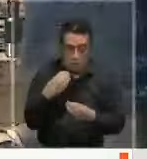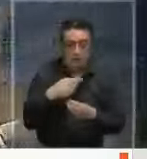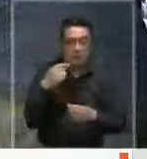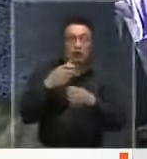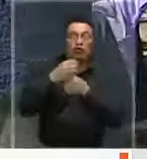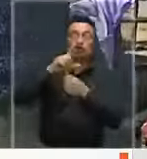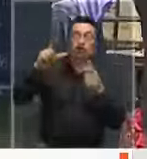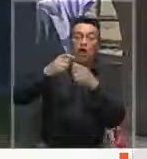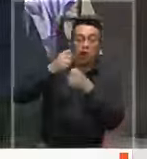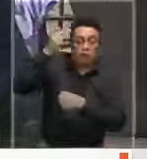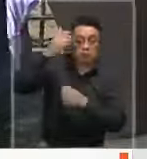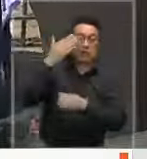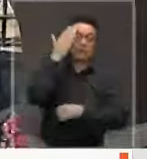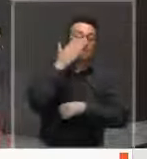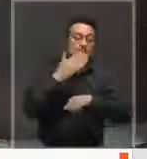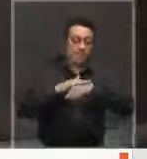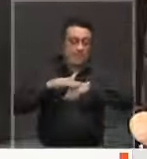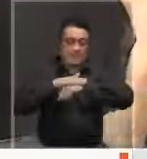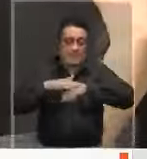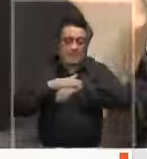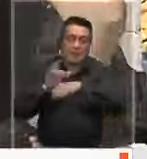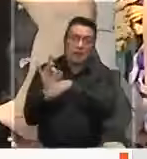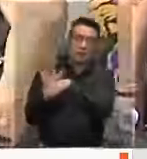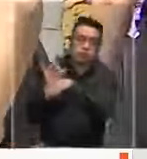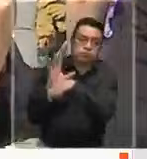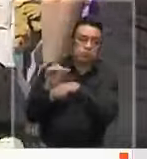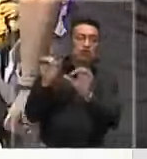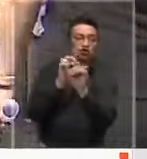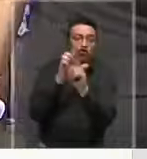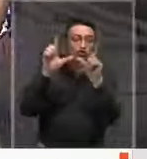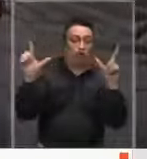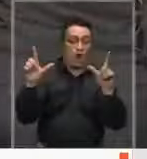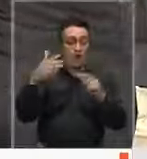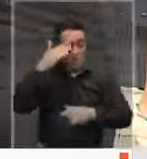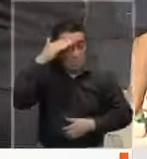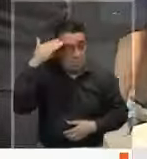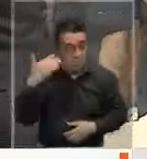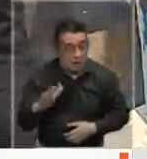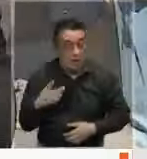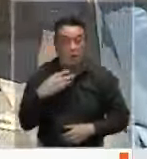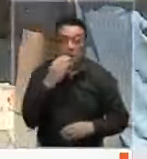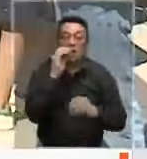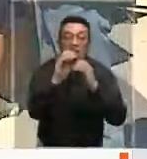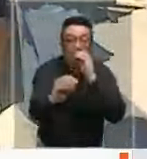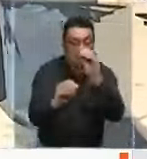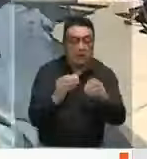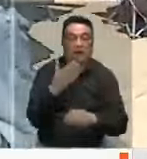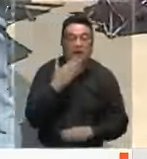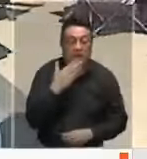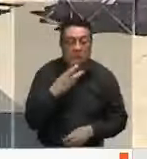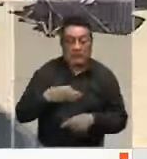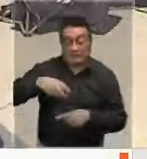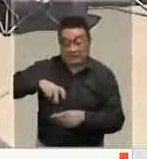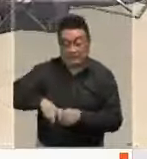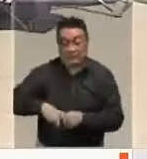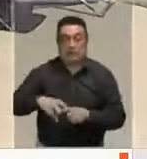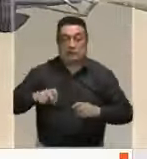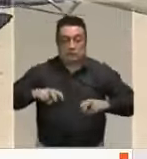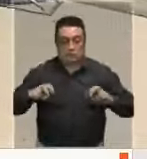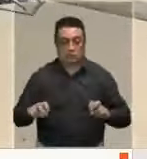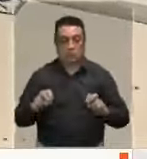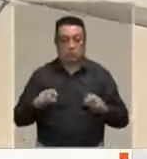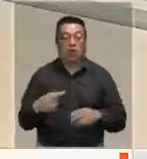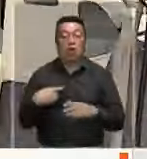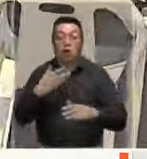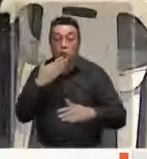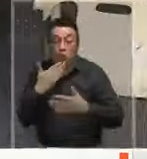quitasol, protector solar, por supuesto, para protegerse de las altas temperaturas, y muchos han hecho el llamado también a traer sillas o bancos para que cuando se